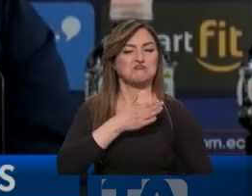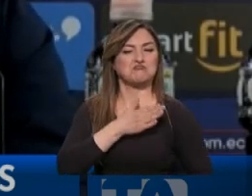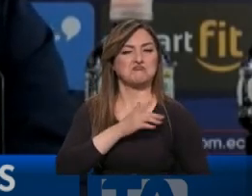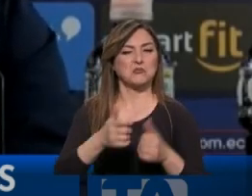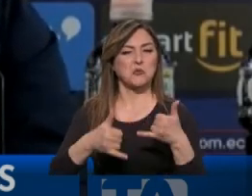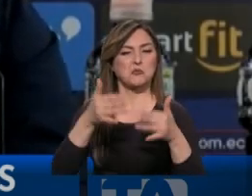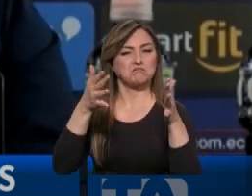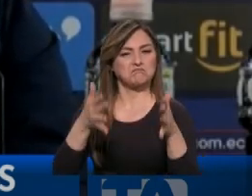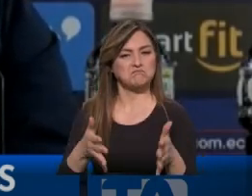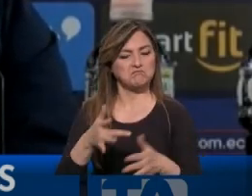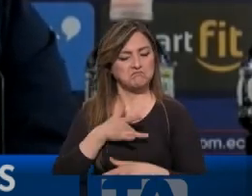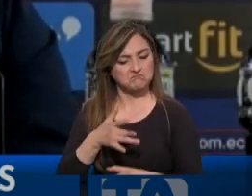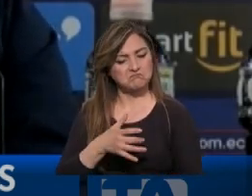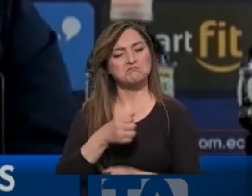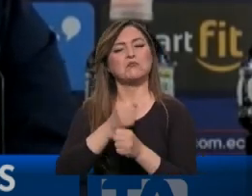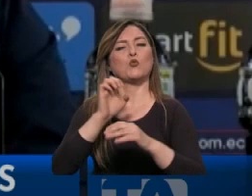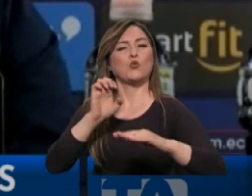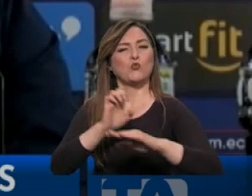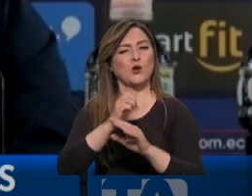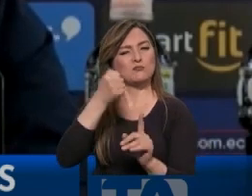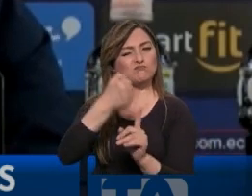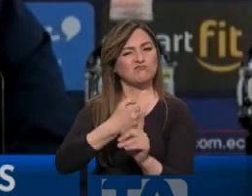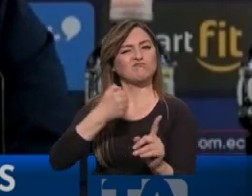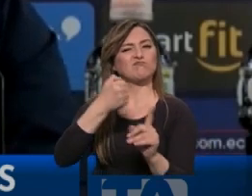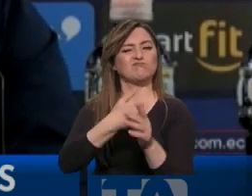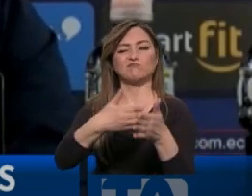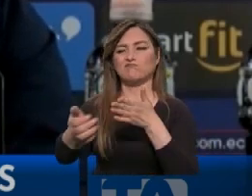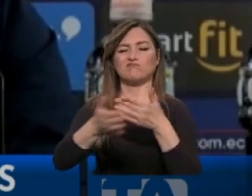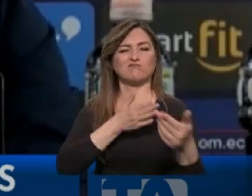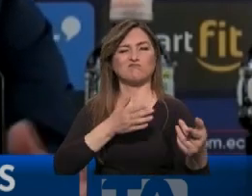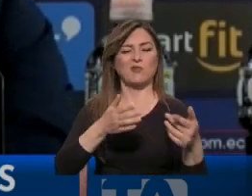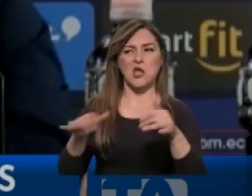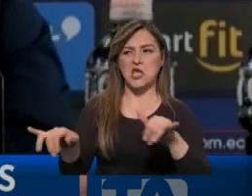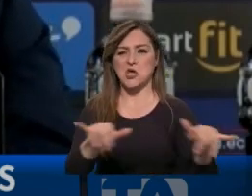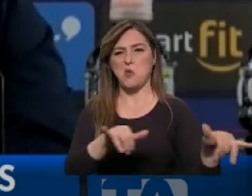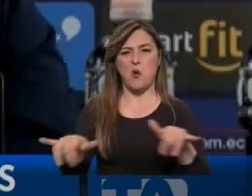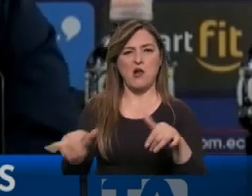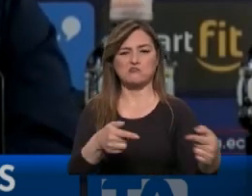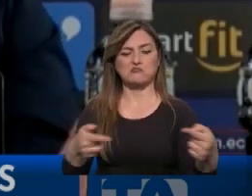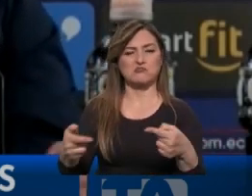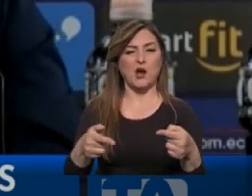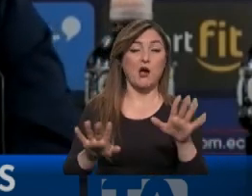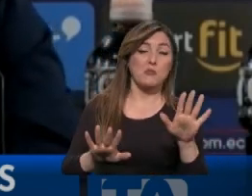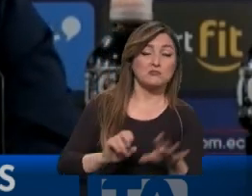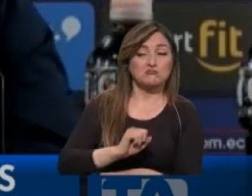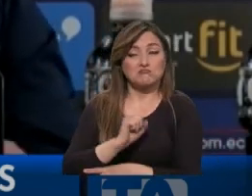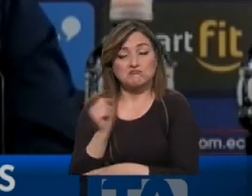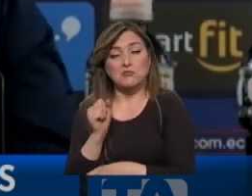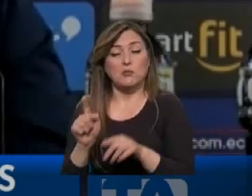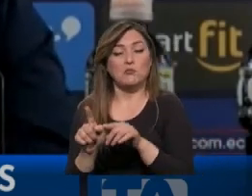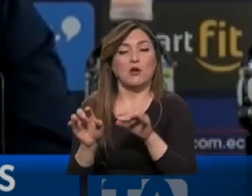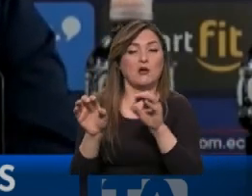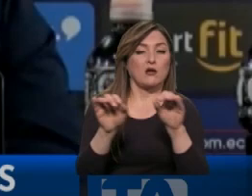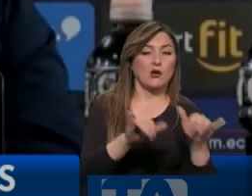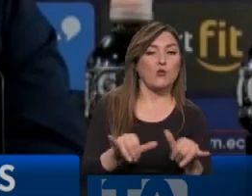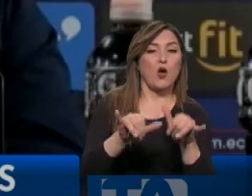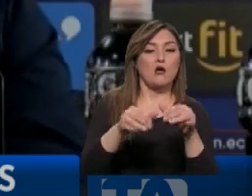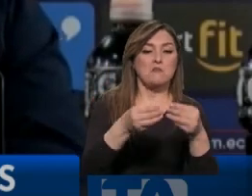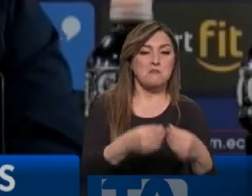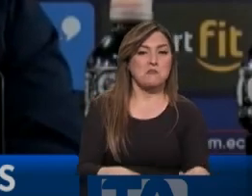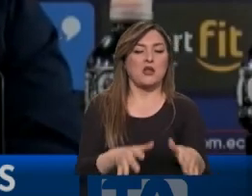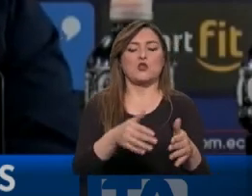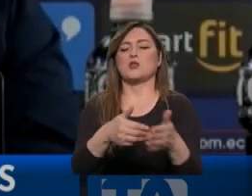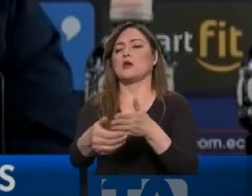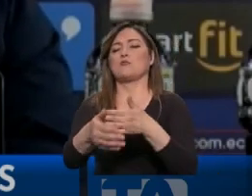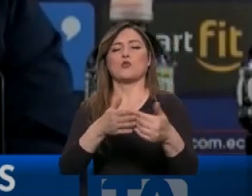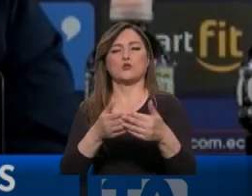yo les aseguro que Ecuador va a pelear contra cualquiera igual. Y que a veces nos tocará ganar, a veces nos tocará empatar, a veces nos tocará perder, pero